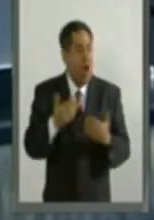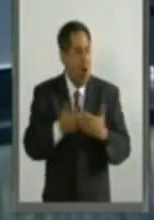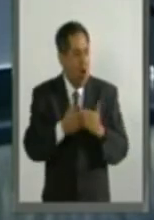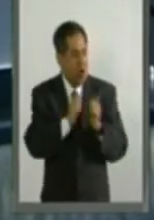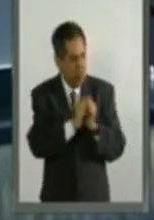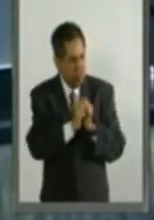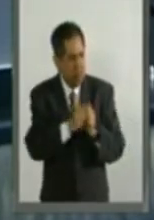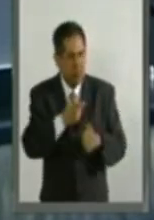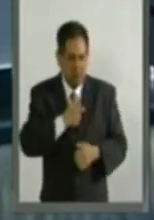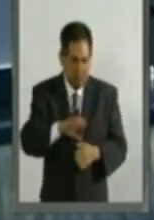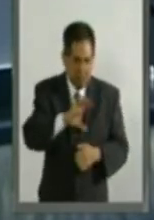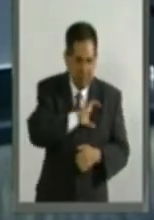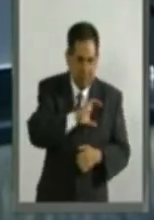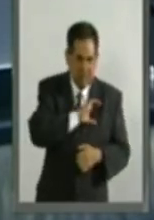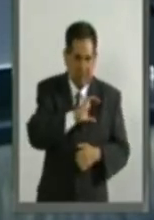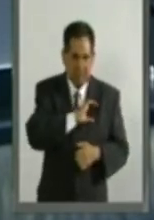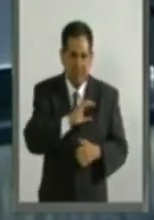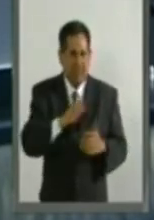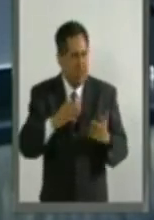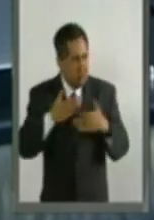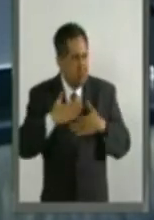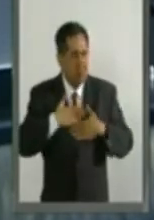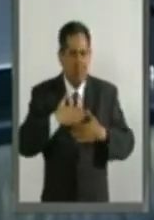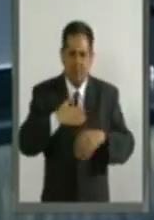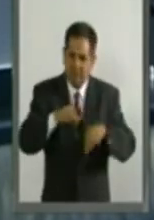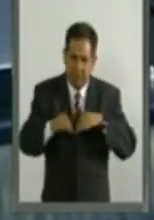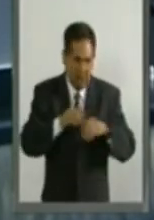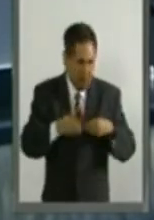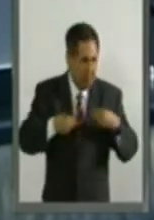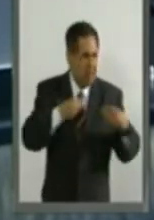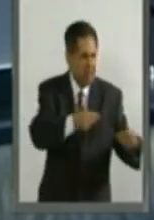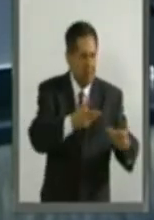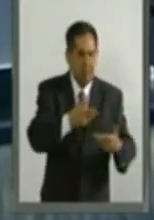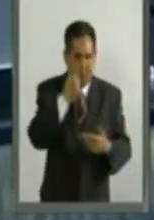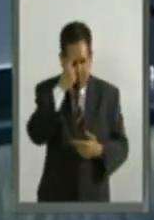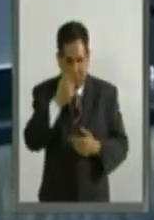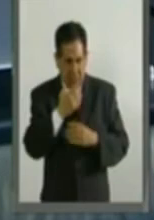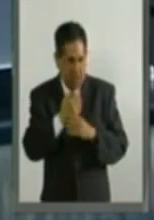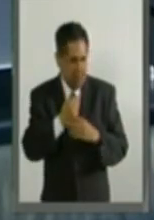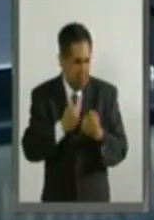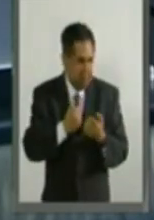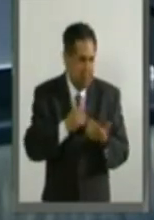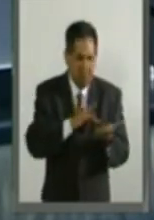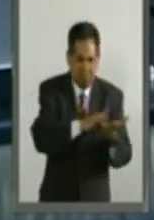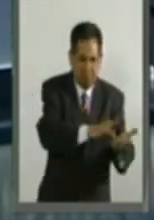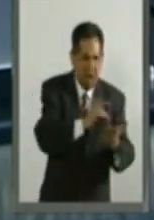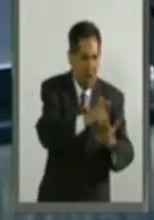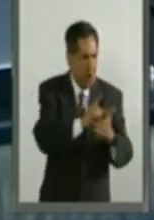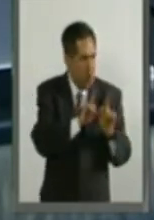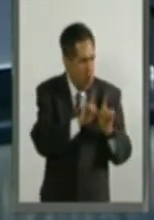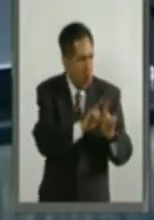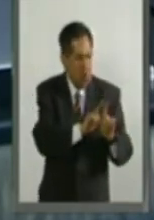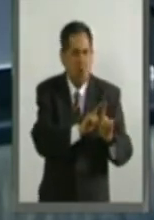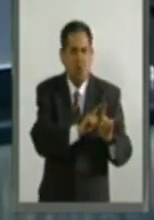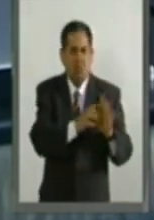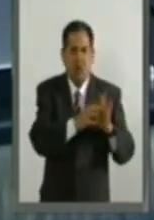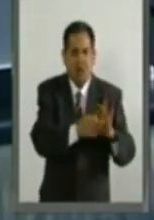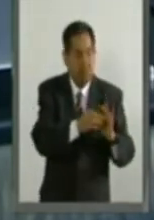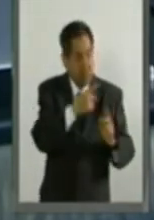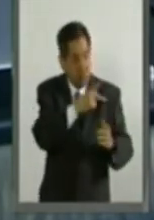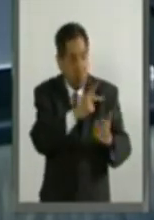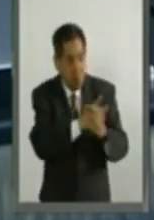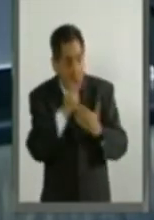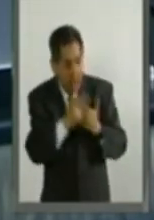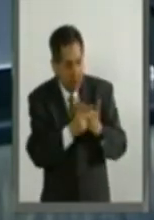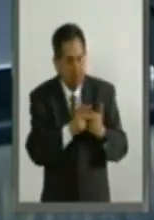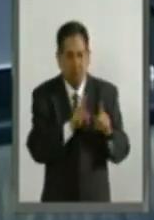con mi cariño, con mi trabajo y con mi mano y mi pie para caminar juntas en el proyecto